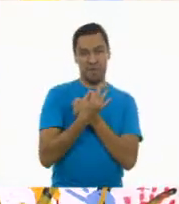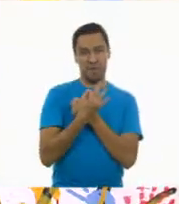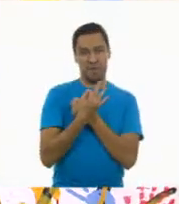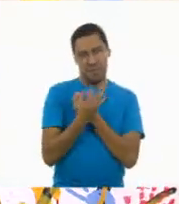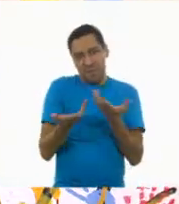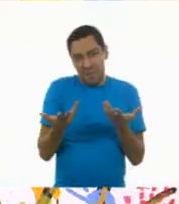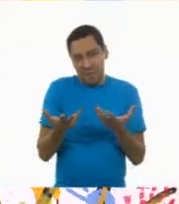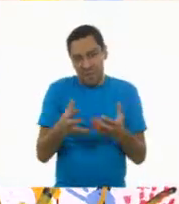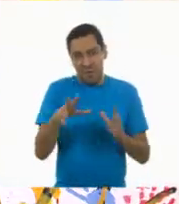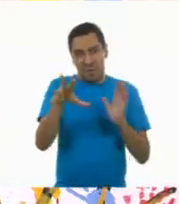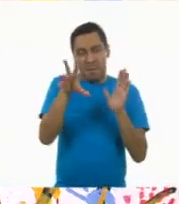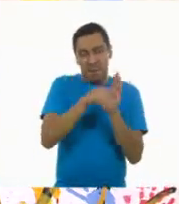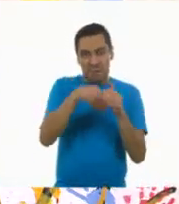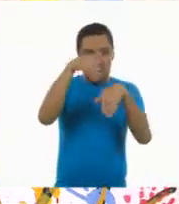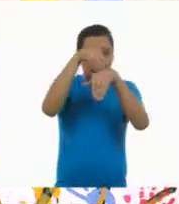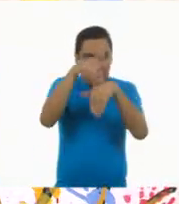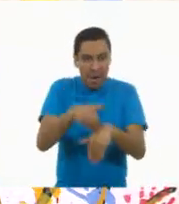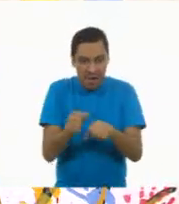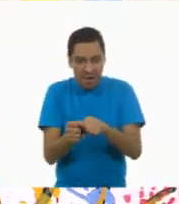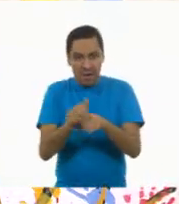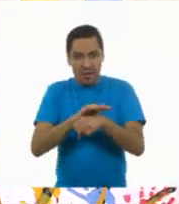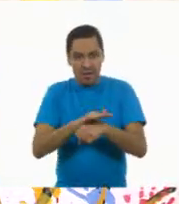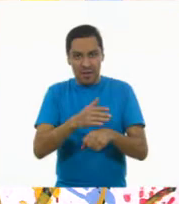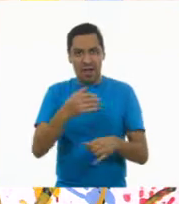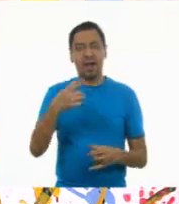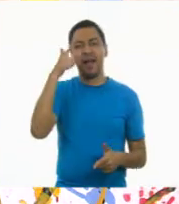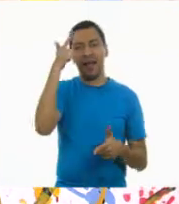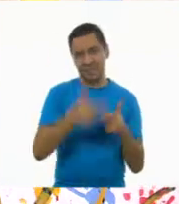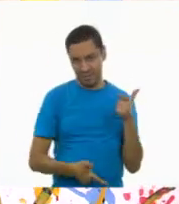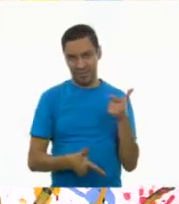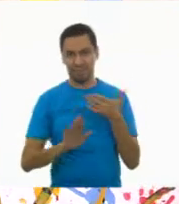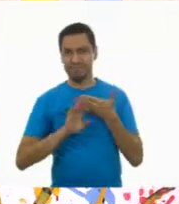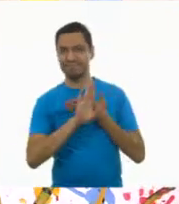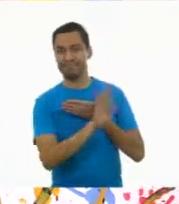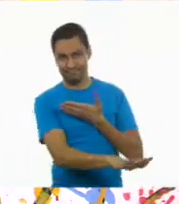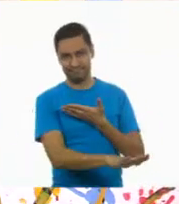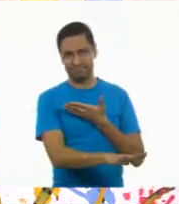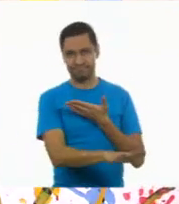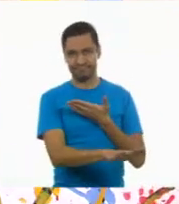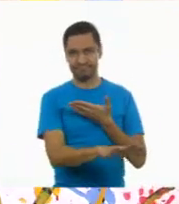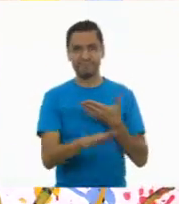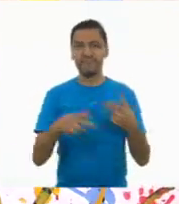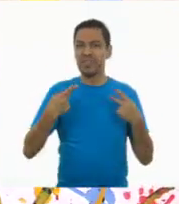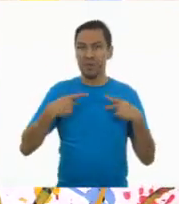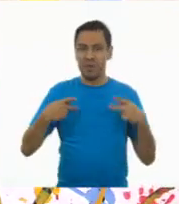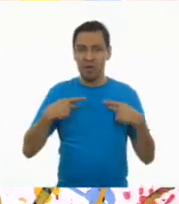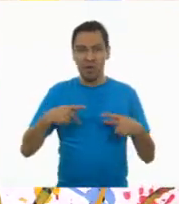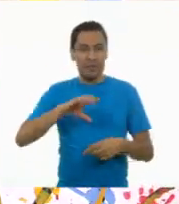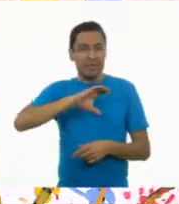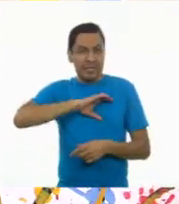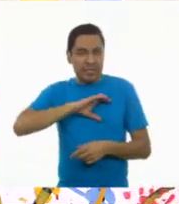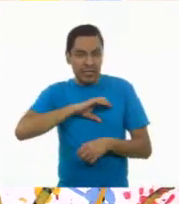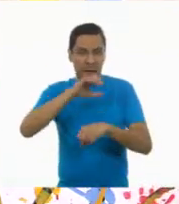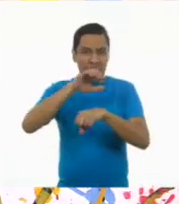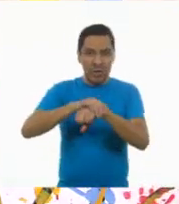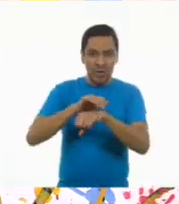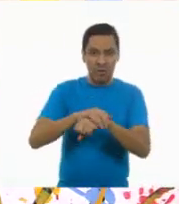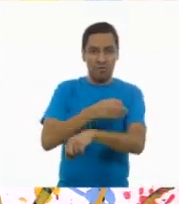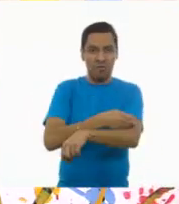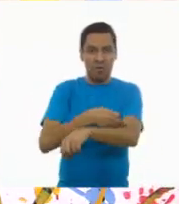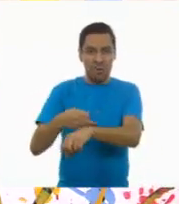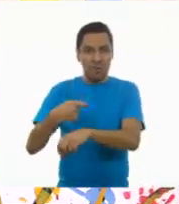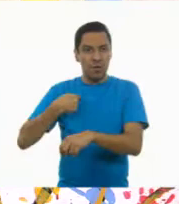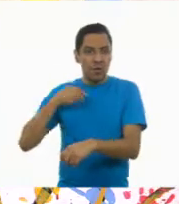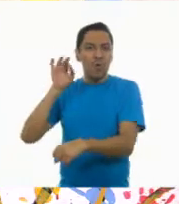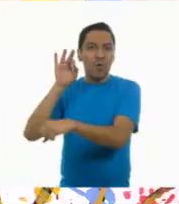contagio de ese tipo de coronavirus, no solo nos protege a nosotros, también a nuestros seres queridos y a otras personas, a